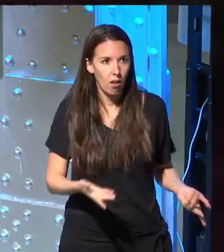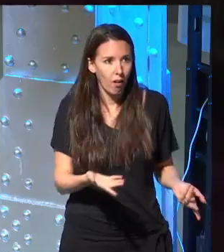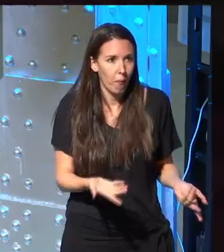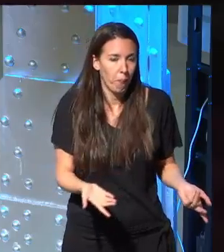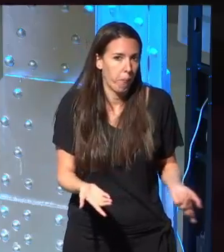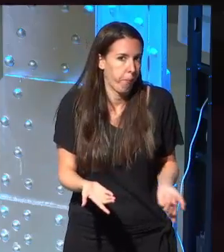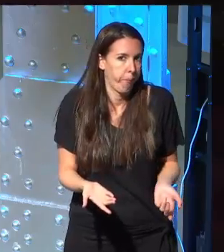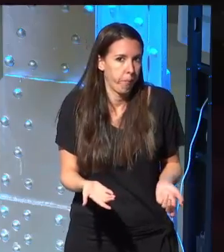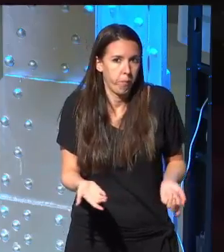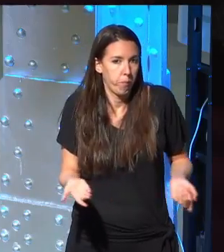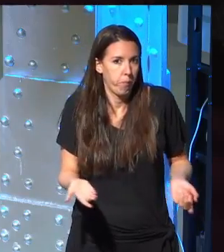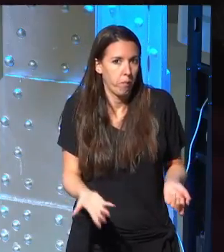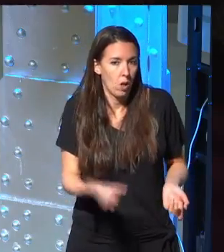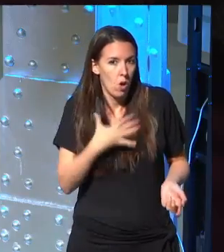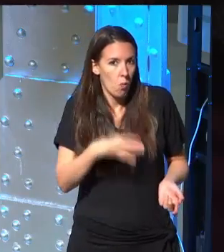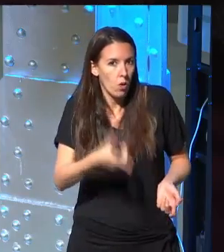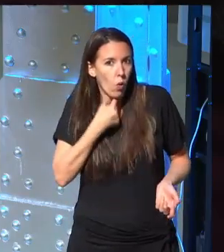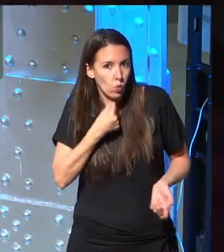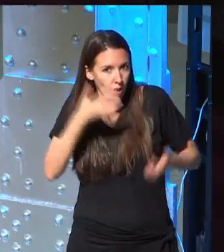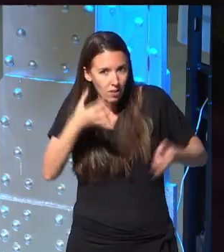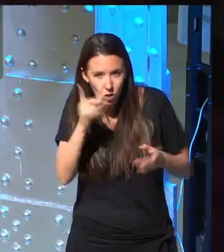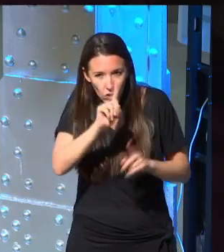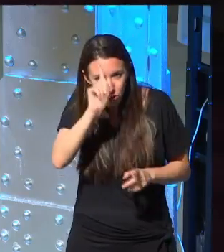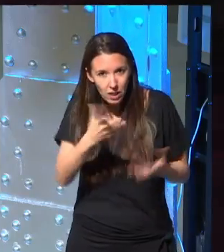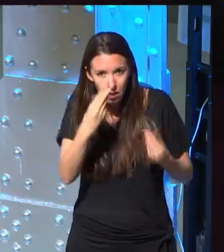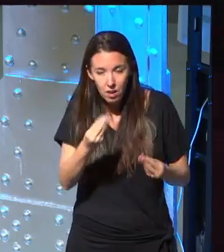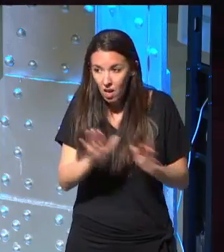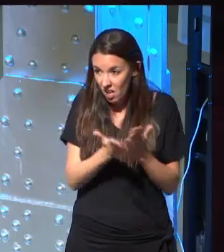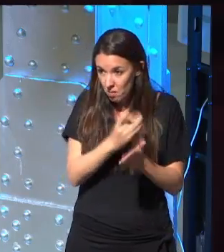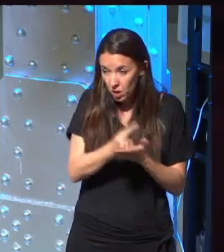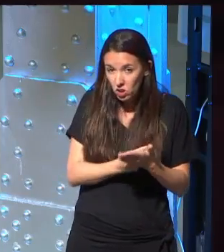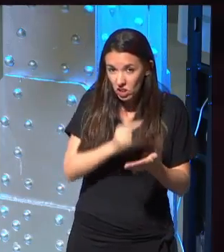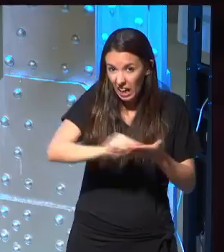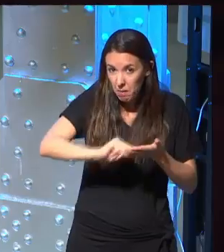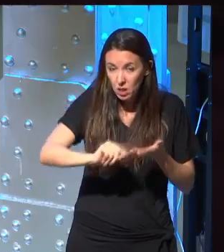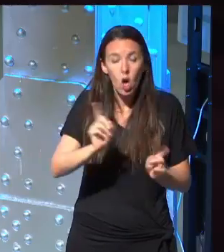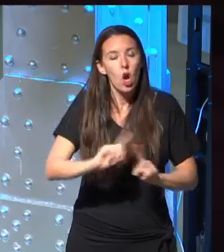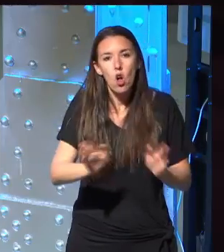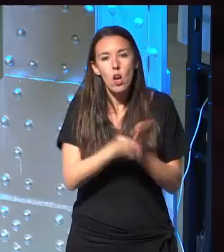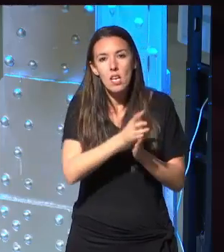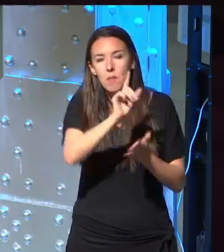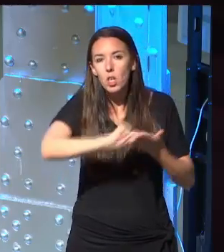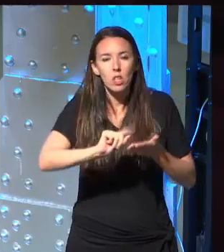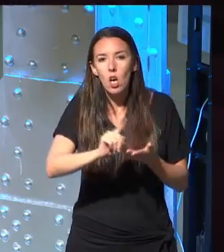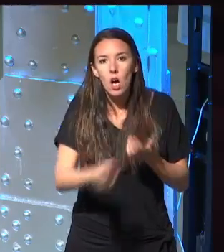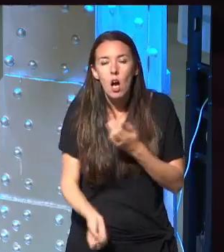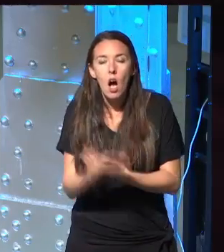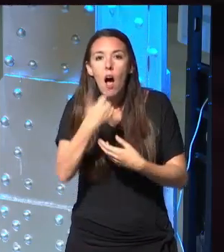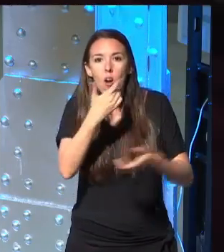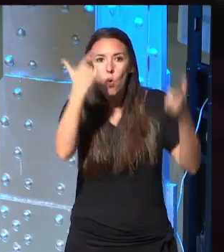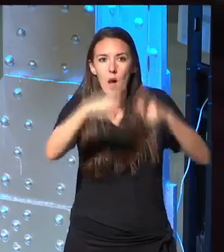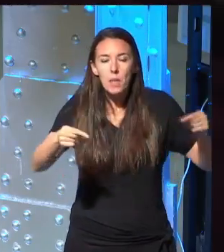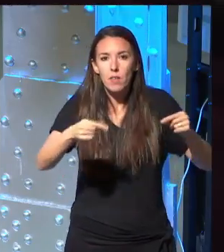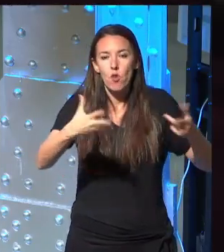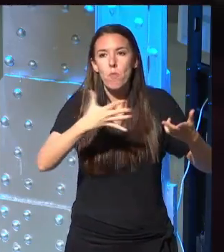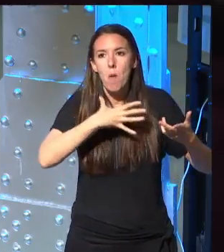repente le gustas de verdad. No sé si me estás entendiendo. Escribiendo un libro. No escribiendo un libro como tal. O sea, creando alguna plataforma en la que